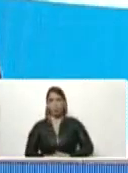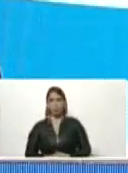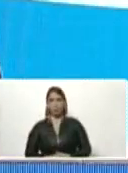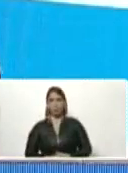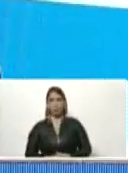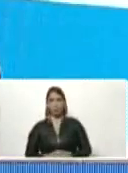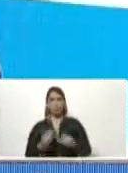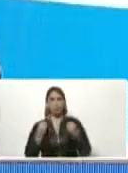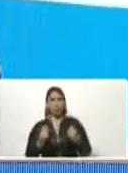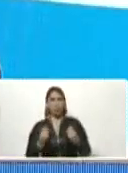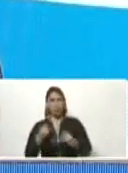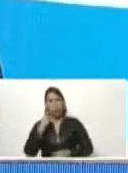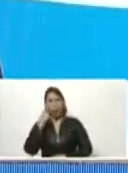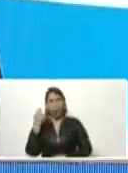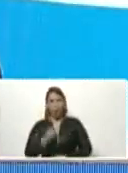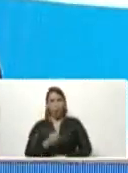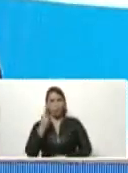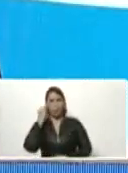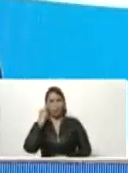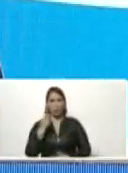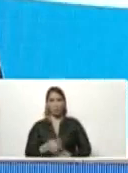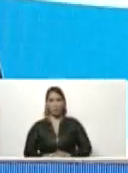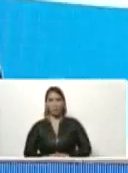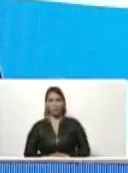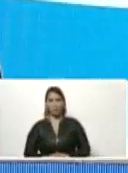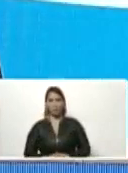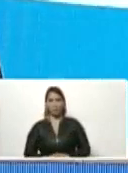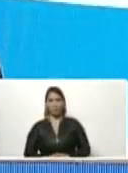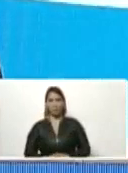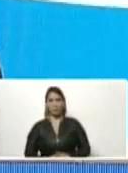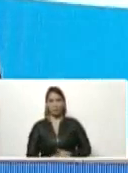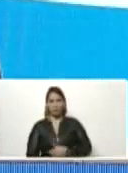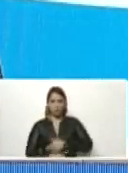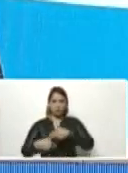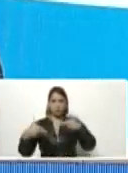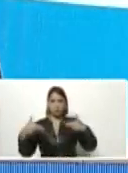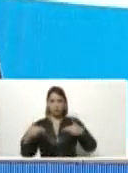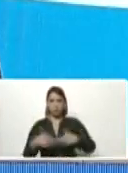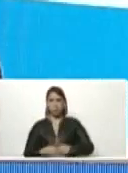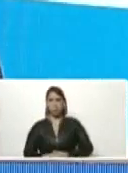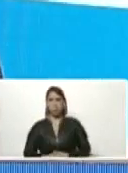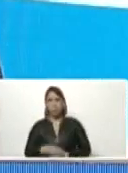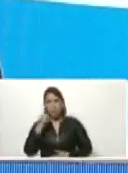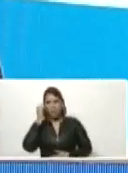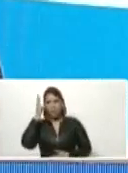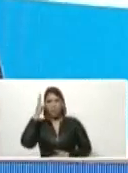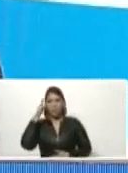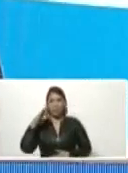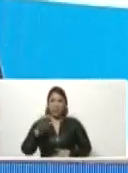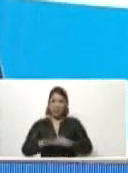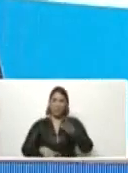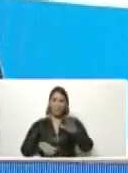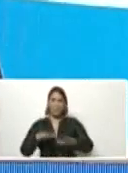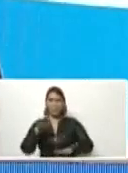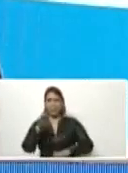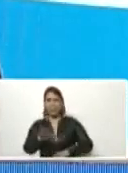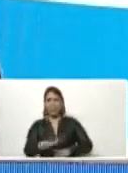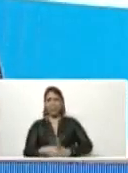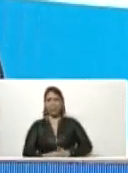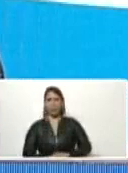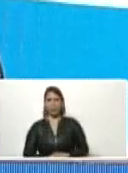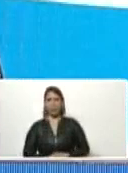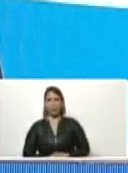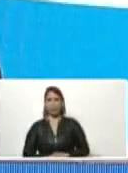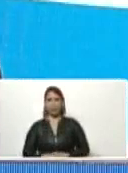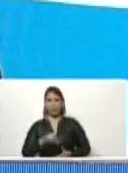Y cómo esos hombres y mujeres armados fueron capaces de caminar desde